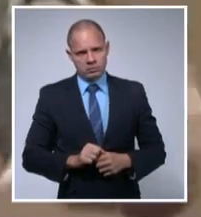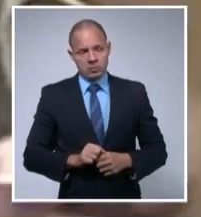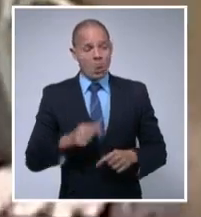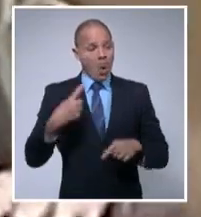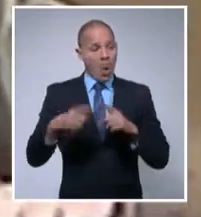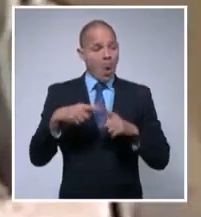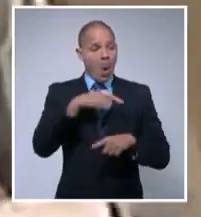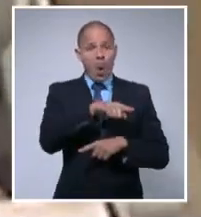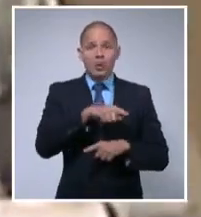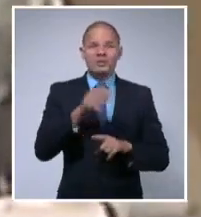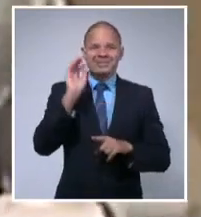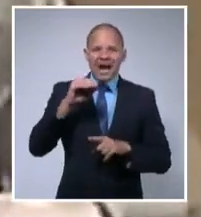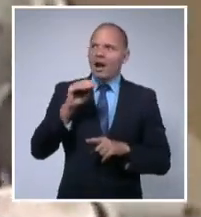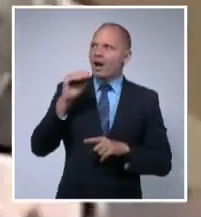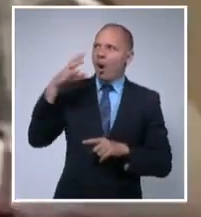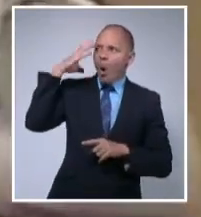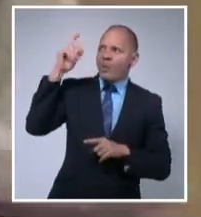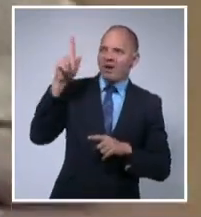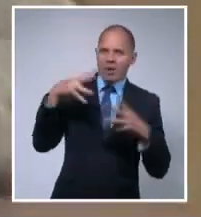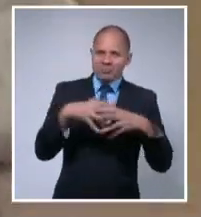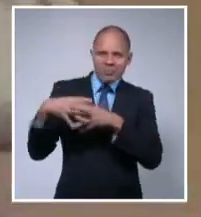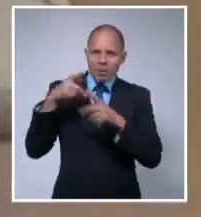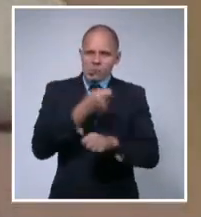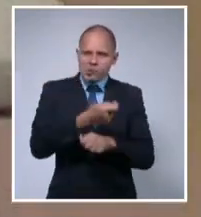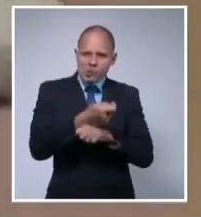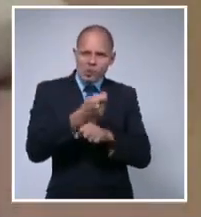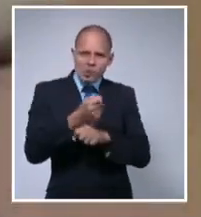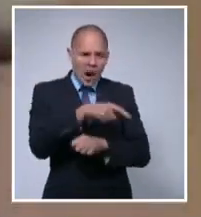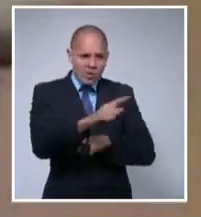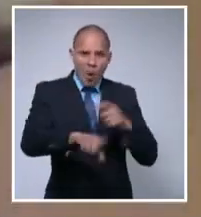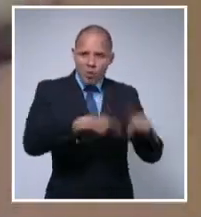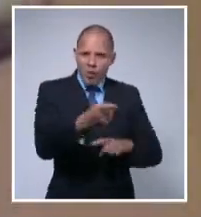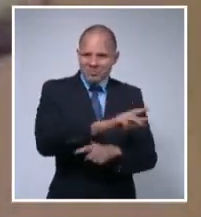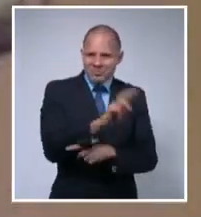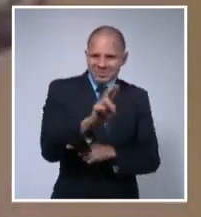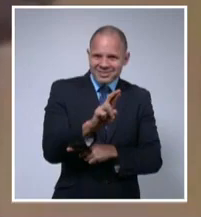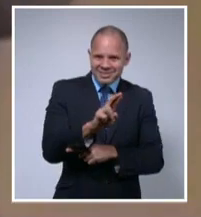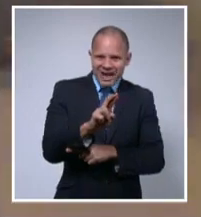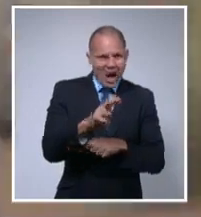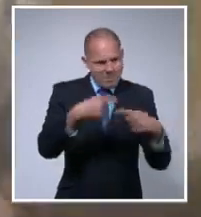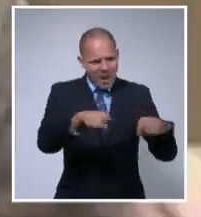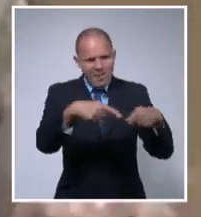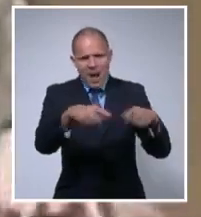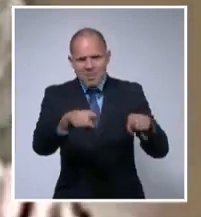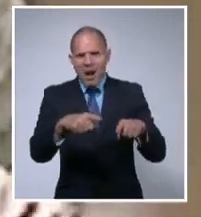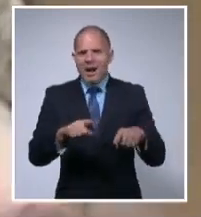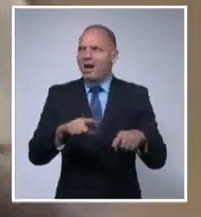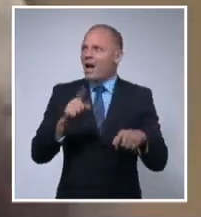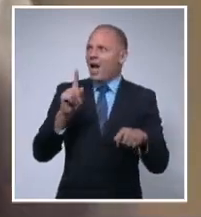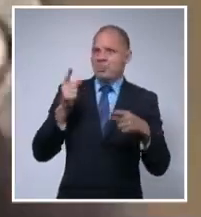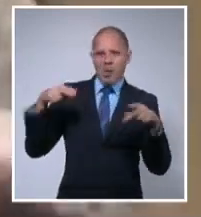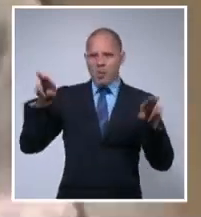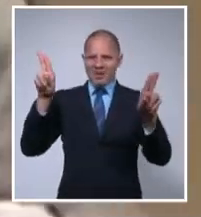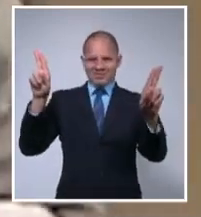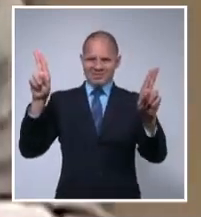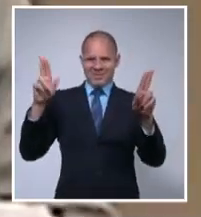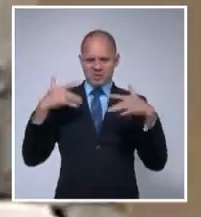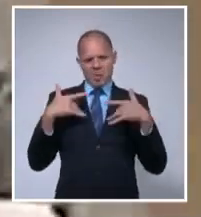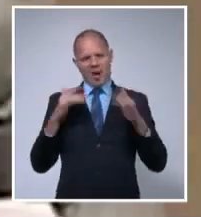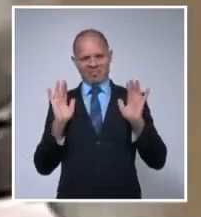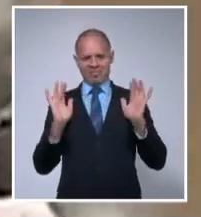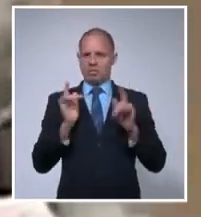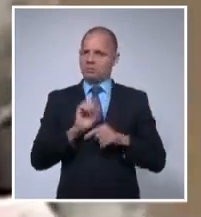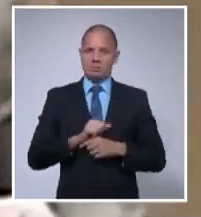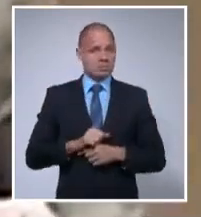potenciales invasores de nuestro país, hacer el juego a los que están dispuestos aquí a hacer correr la sangre de millones de personas. No tenemos por